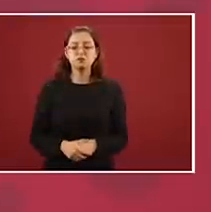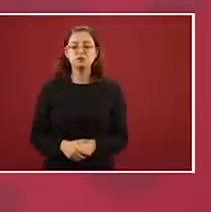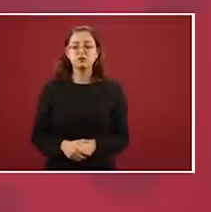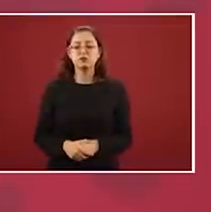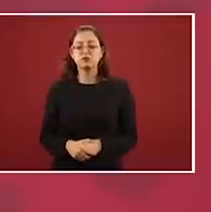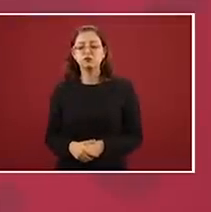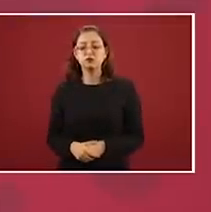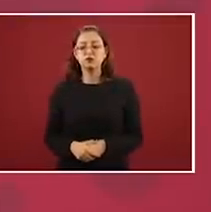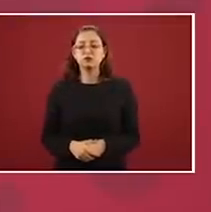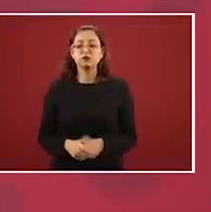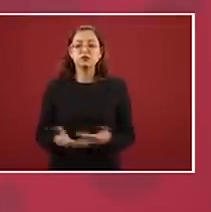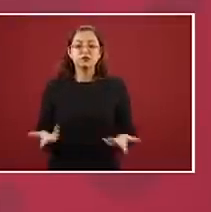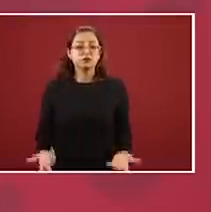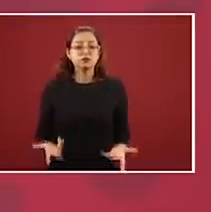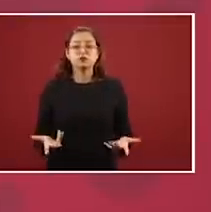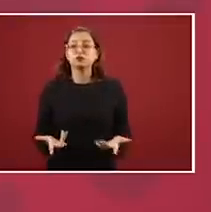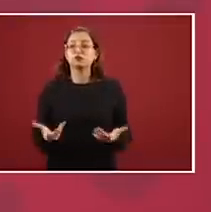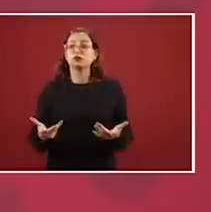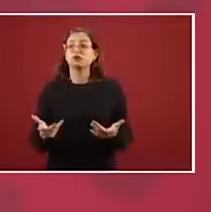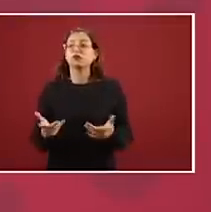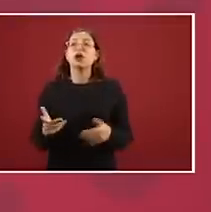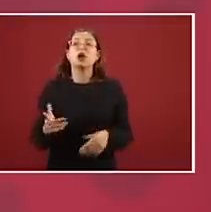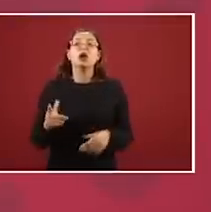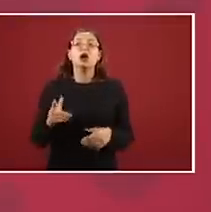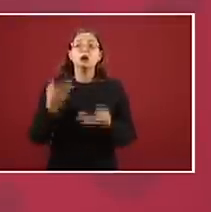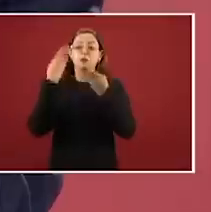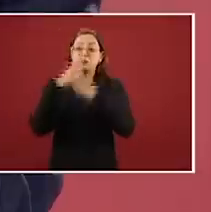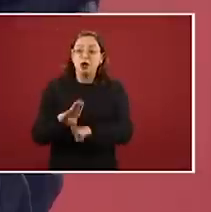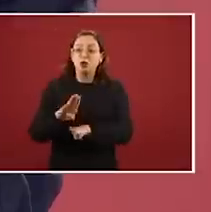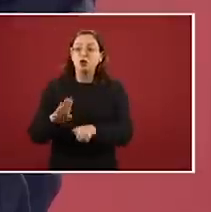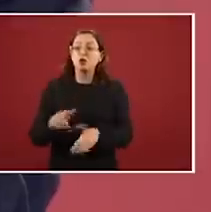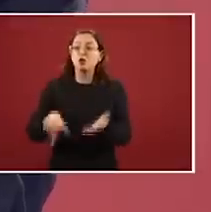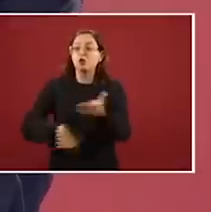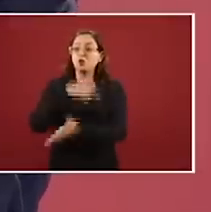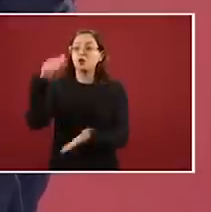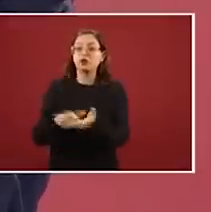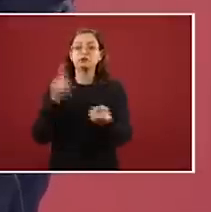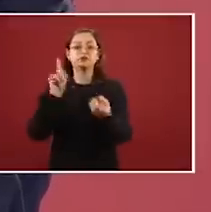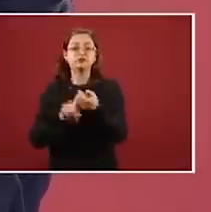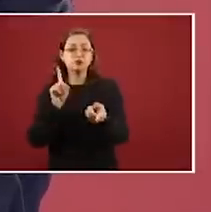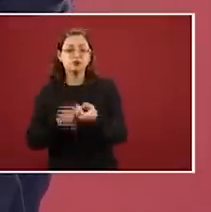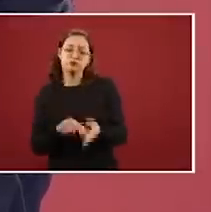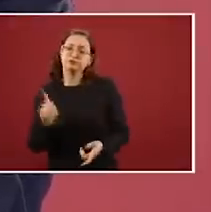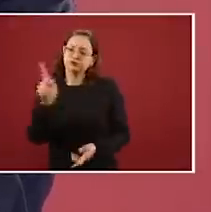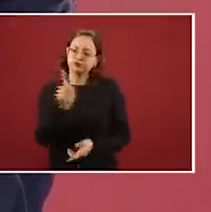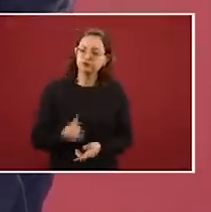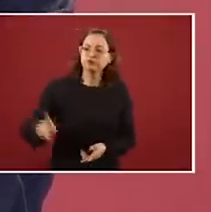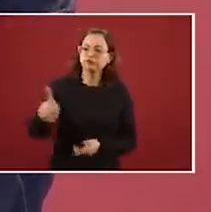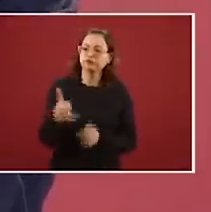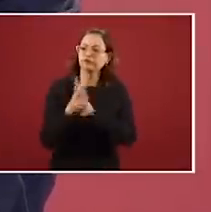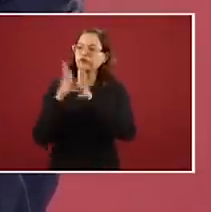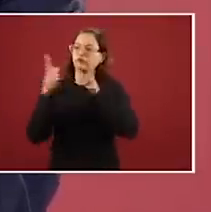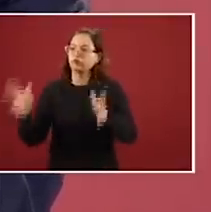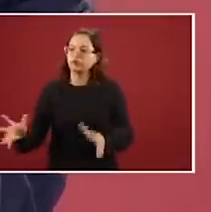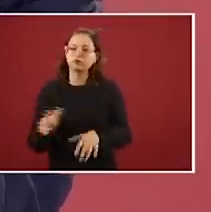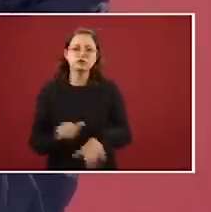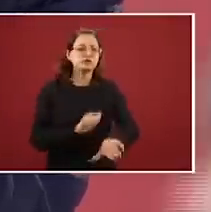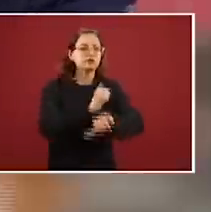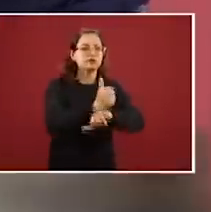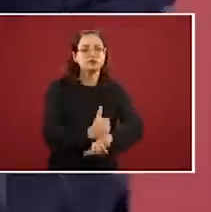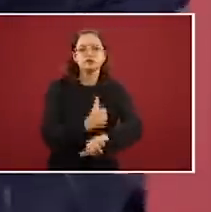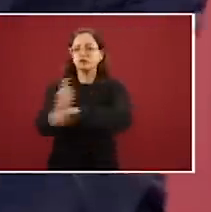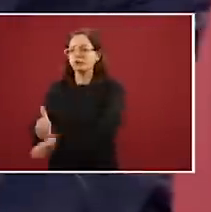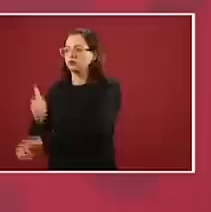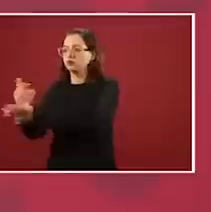sucursales en todos los pueblos grandes y se va a acercar este servicio a la gente. ¿De dónde salió el